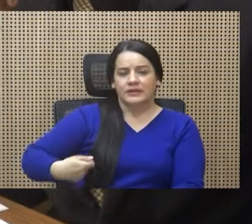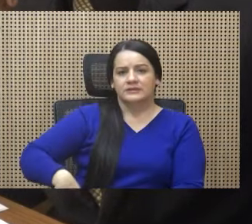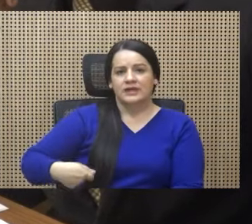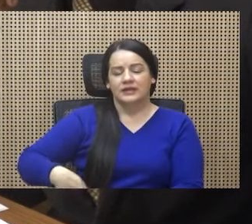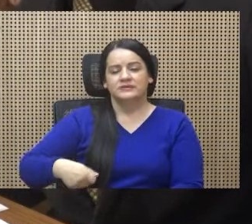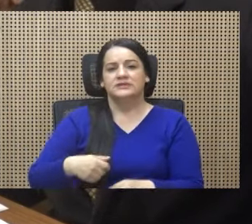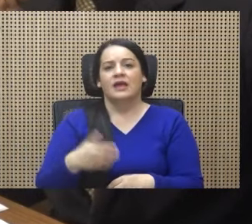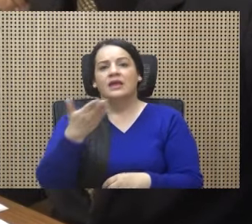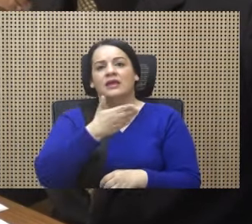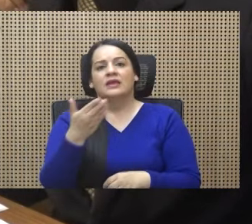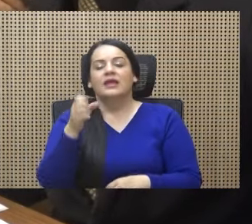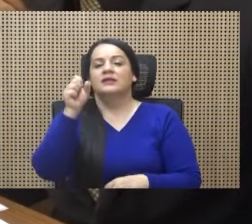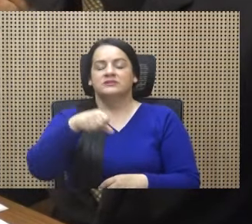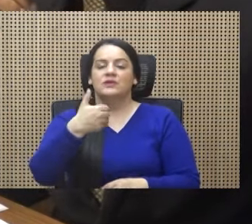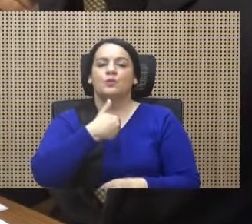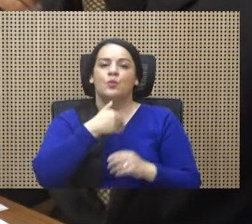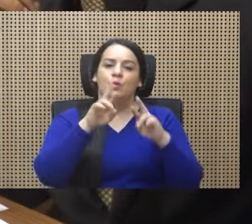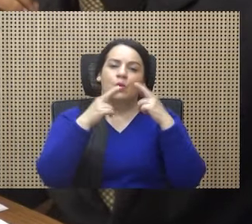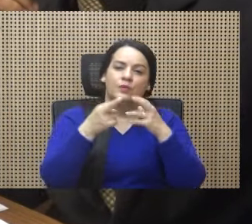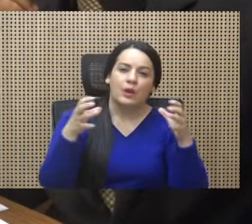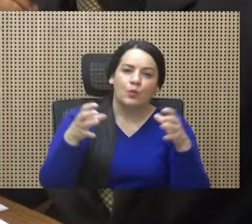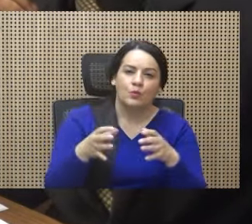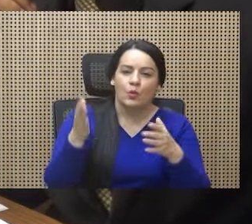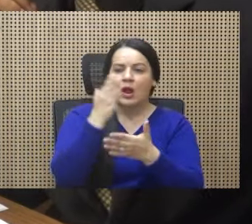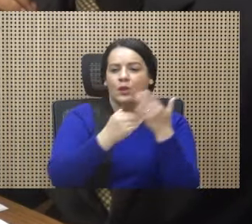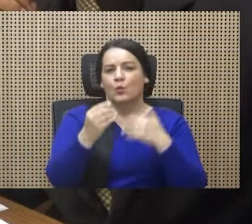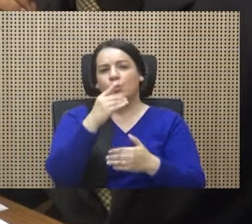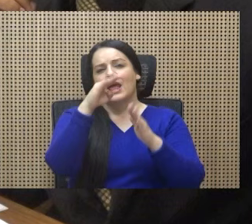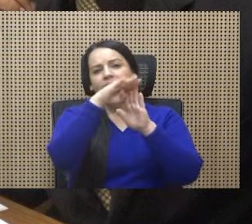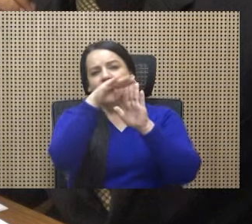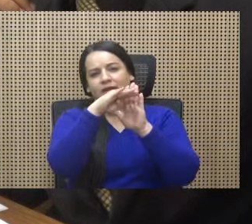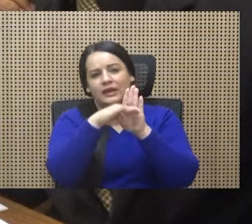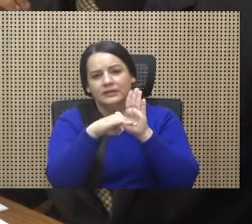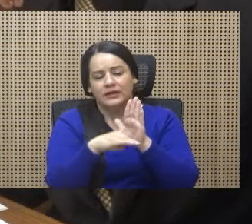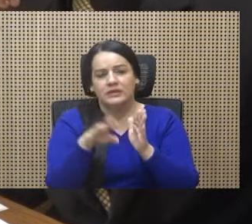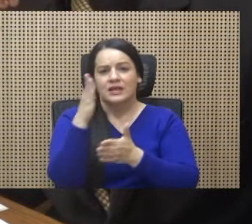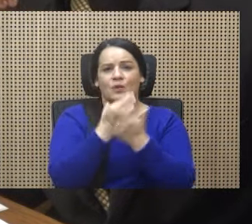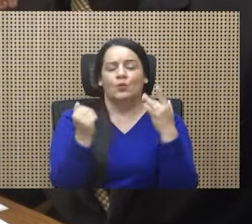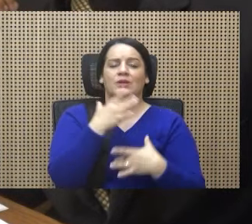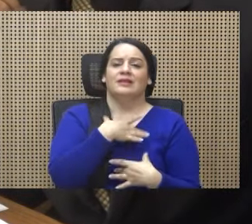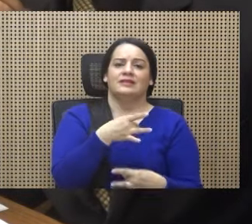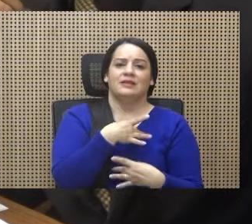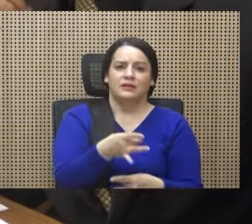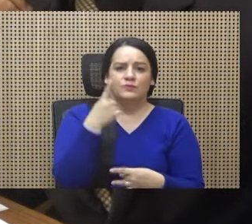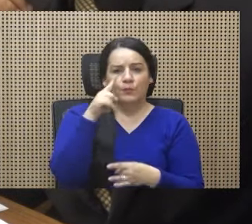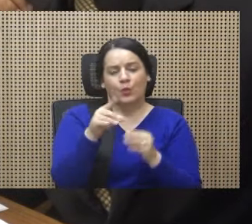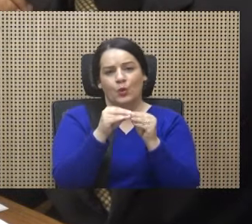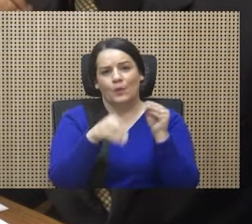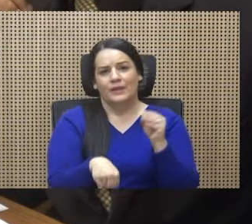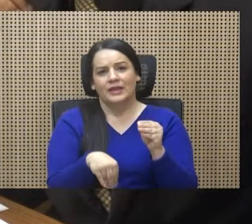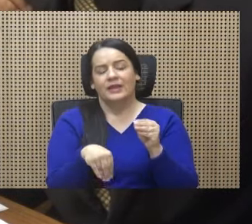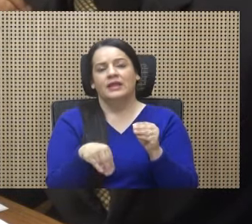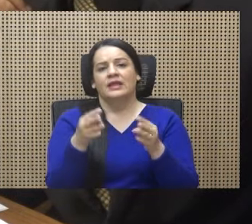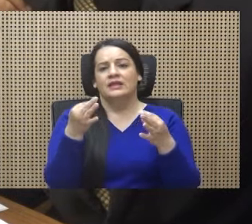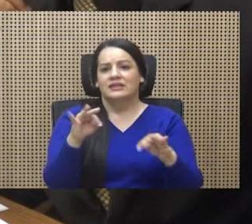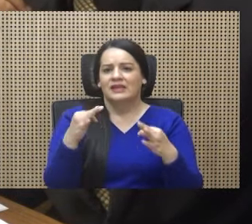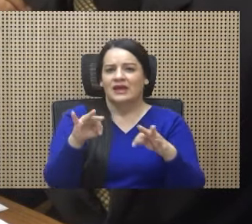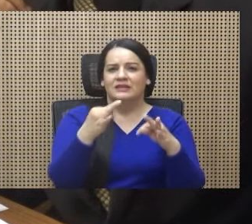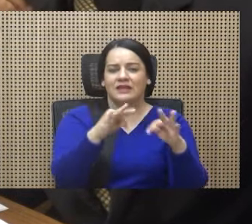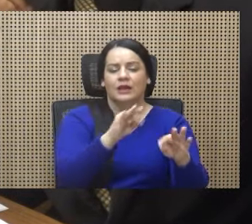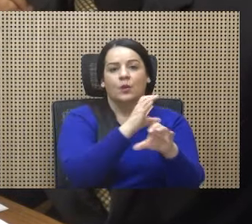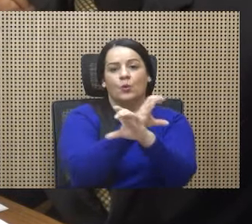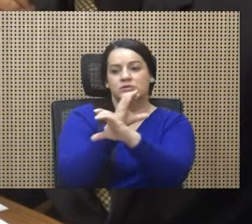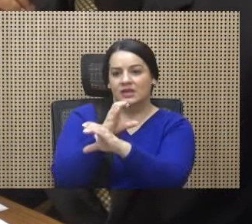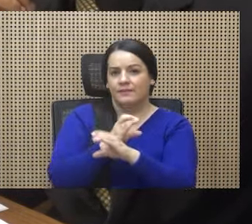que si hubo alguna reunión alguna directriz o algún interés por lo menos en tratar de conservar la